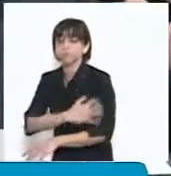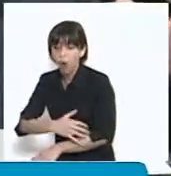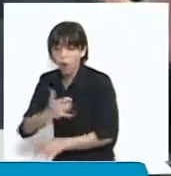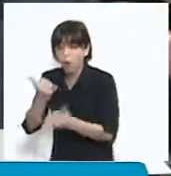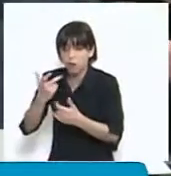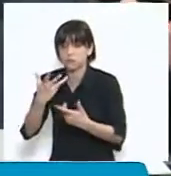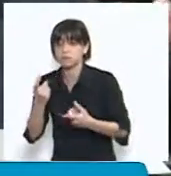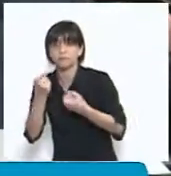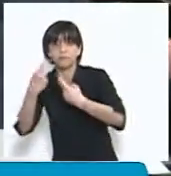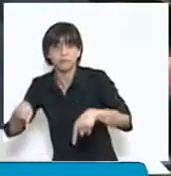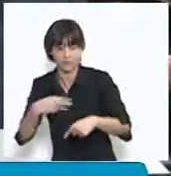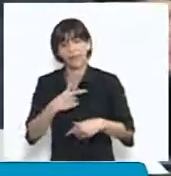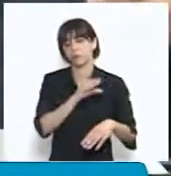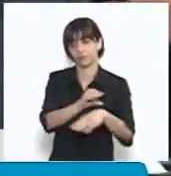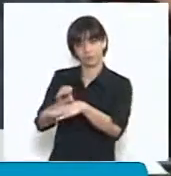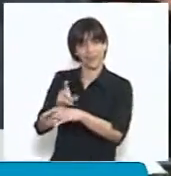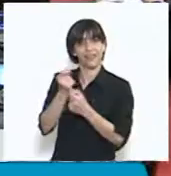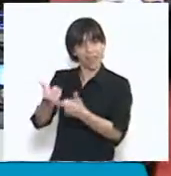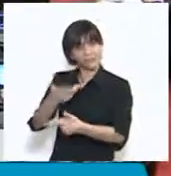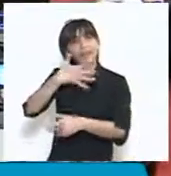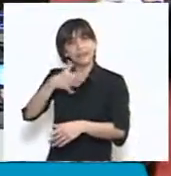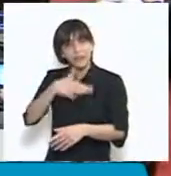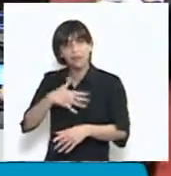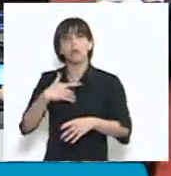encarado con las ópticas que corresponden sobre la causa